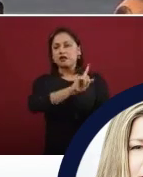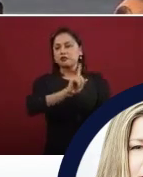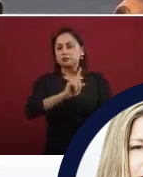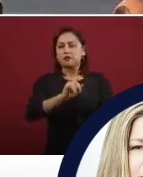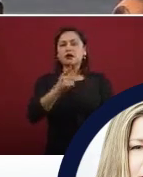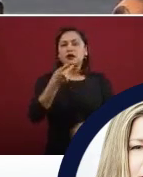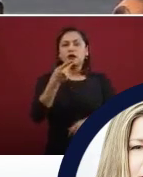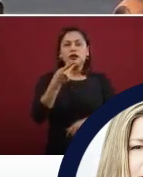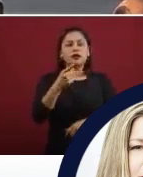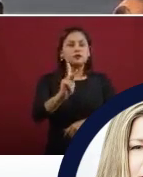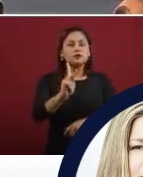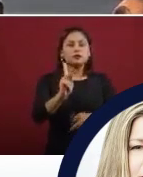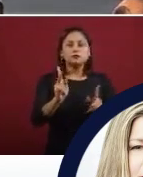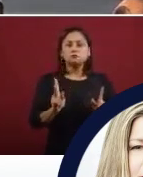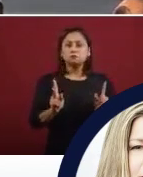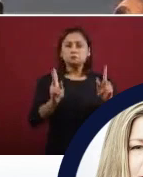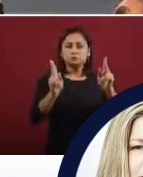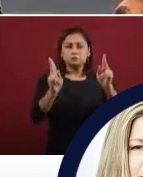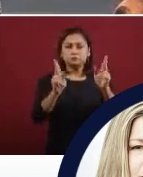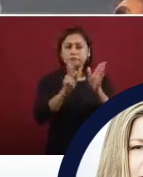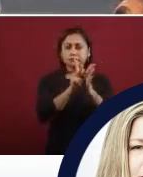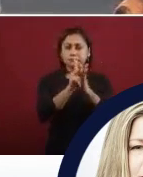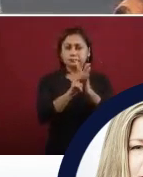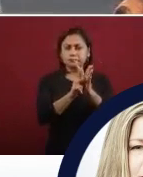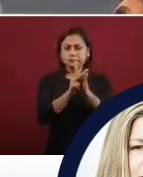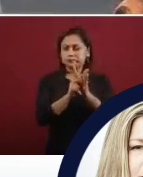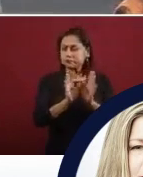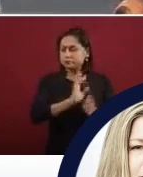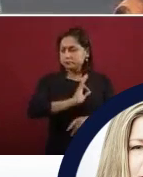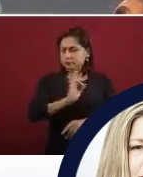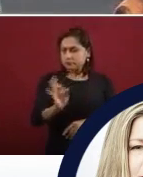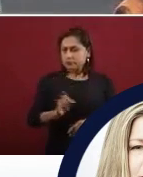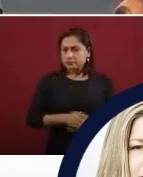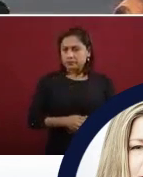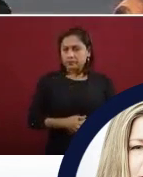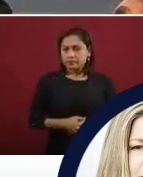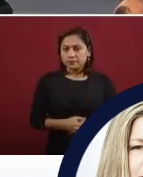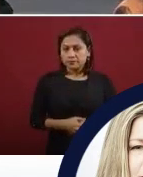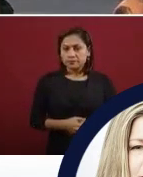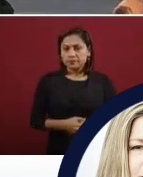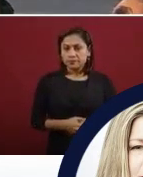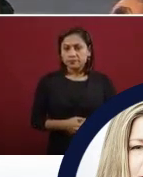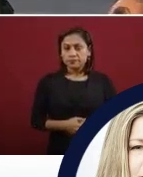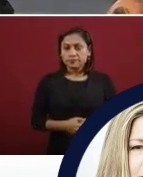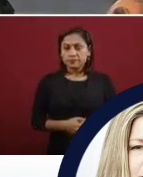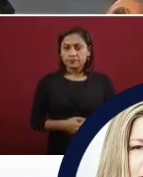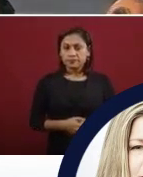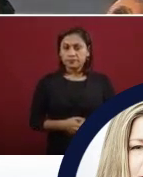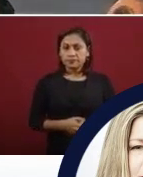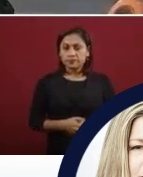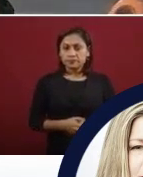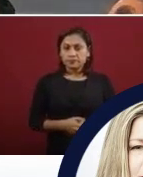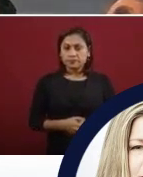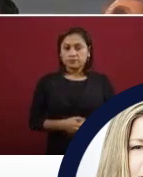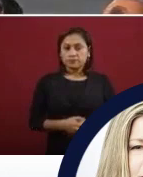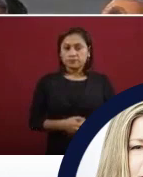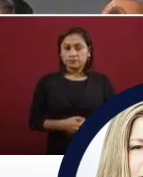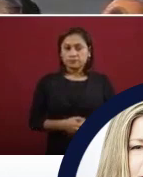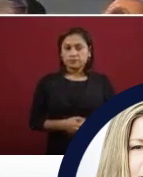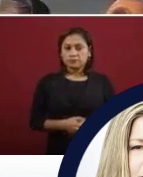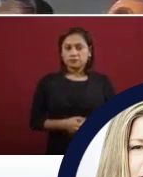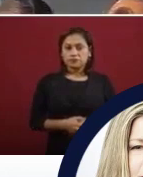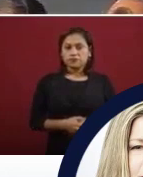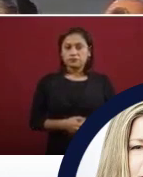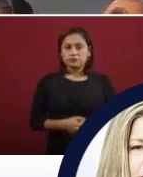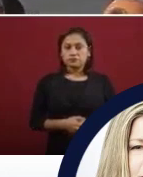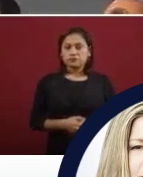si hay personas o hay grupos en este país que están dispuestos a masacrar mujeres y niños en la forma en que lo